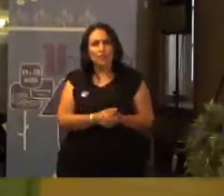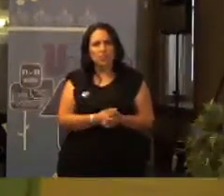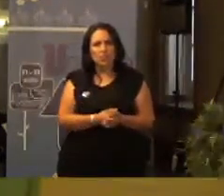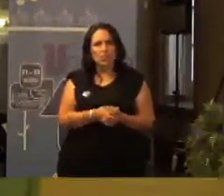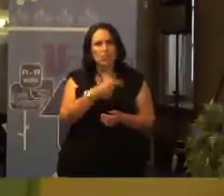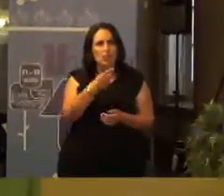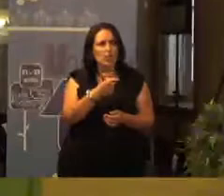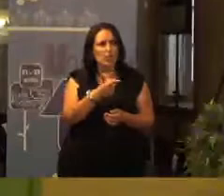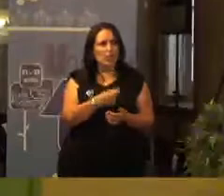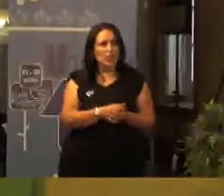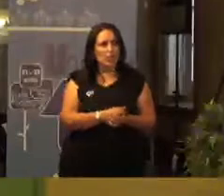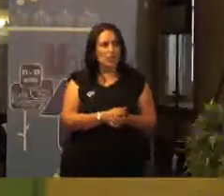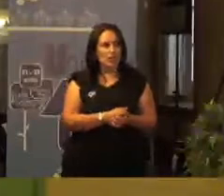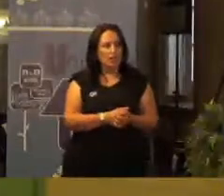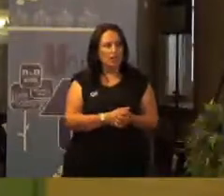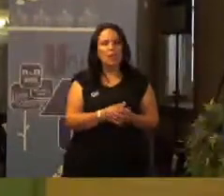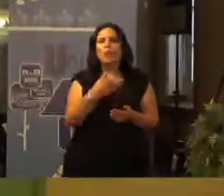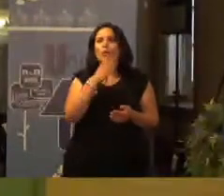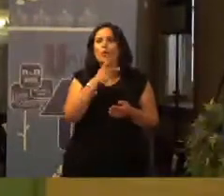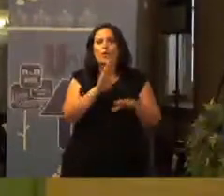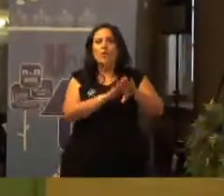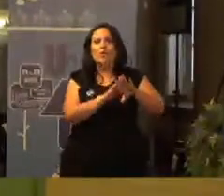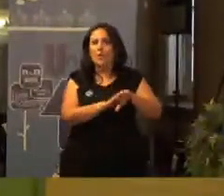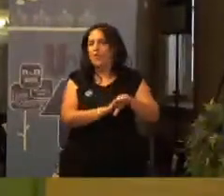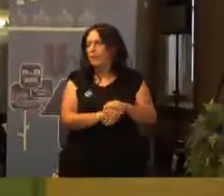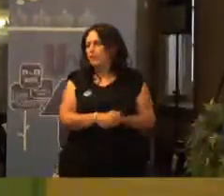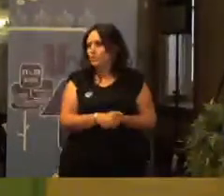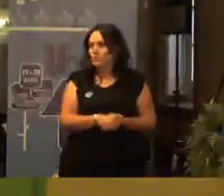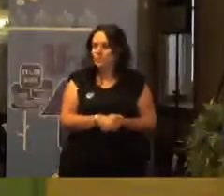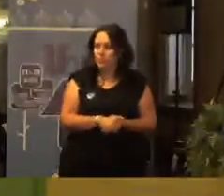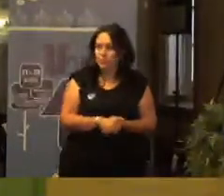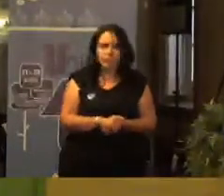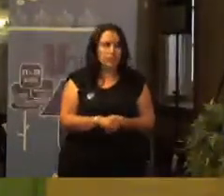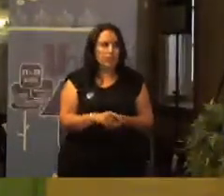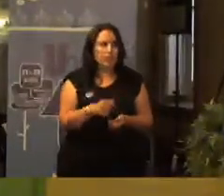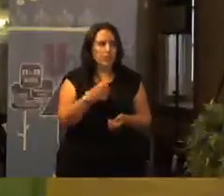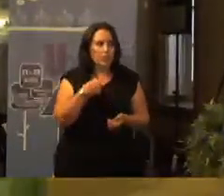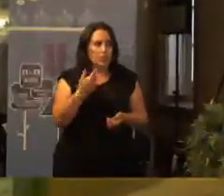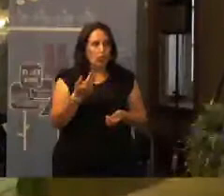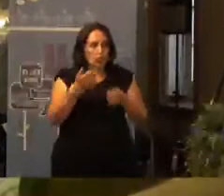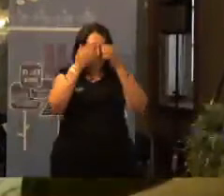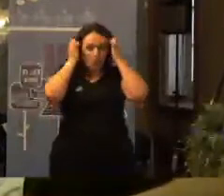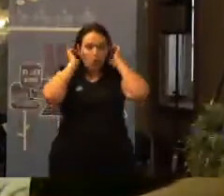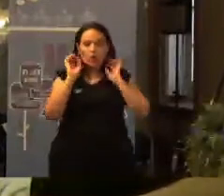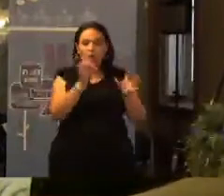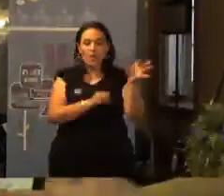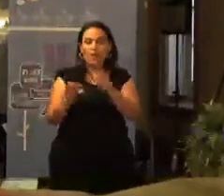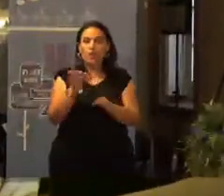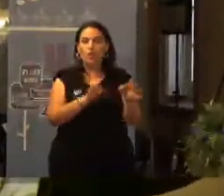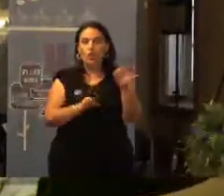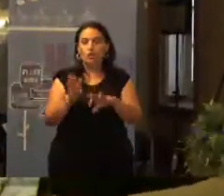non nos volva. Como fixo sempre a esquerda na historia. Pois explico. Bueno, a primeira vez que aparecen organizacións de esquerda no